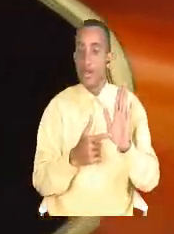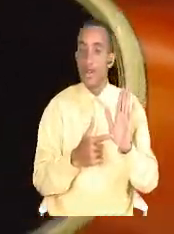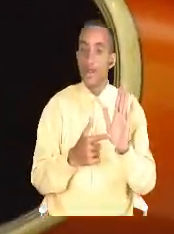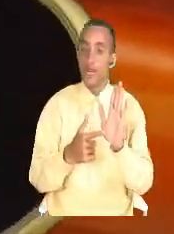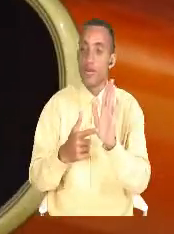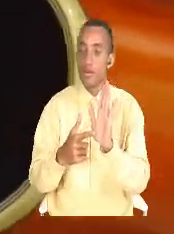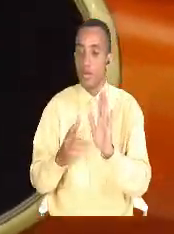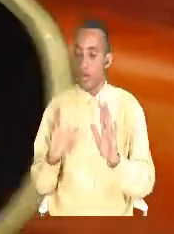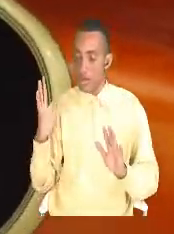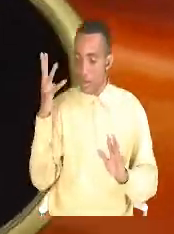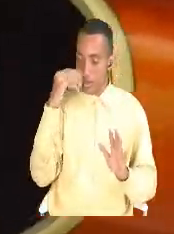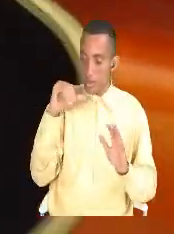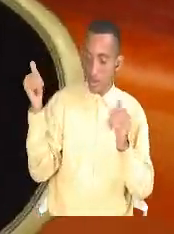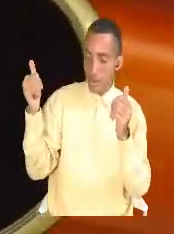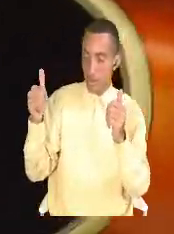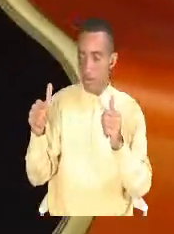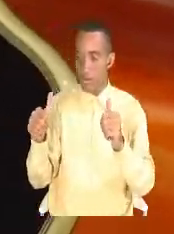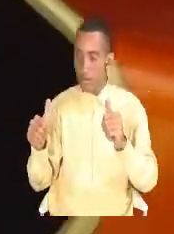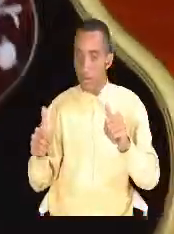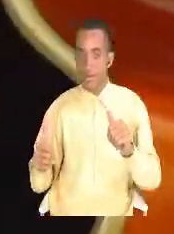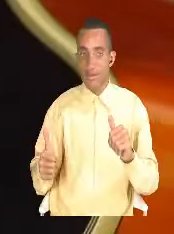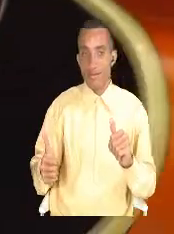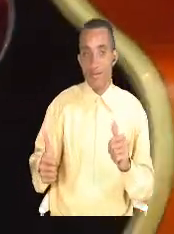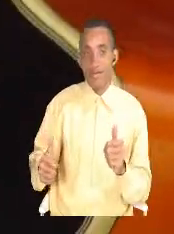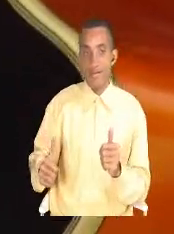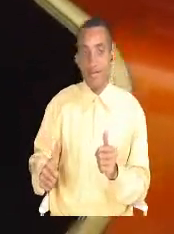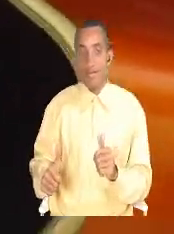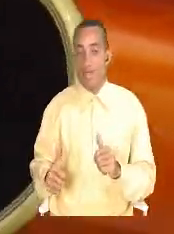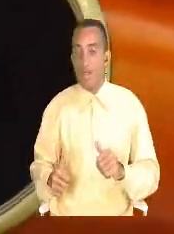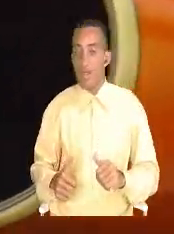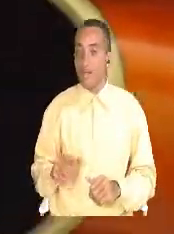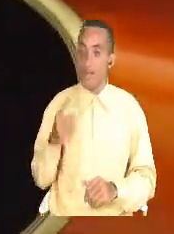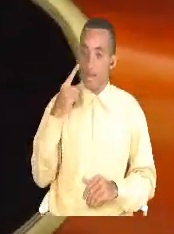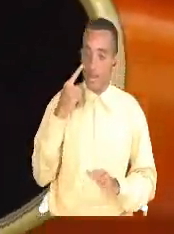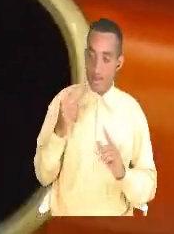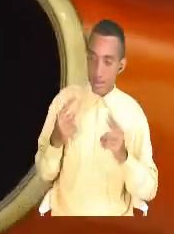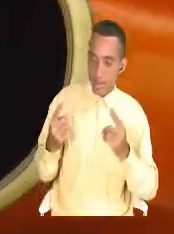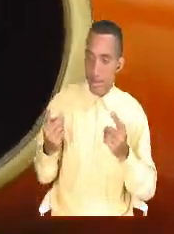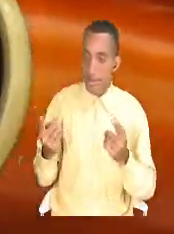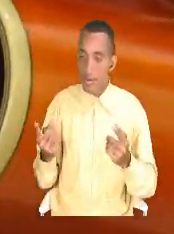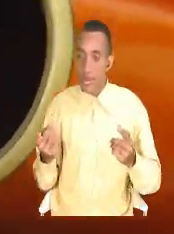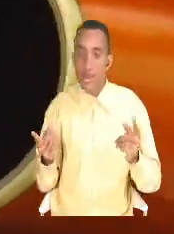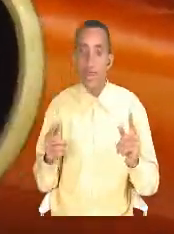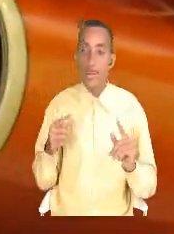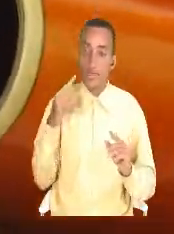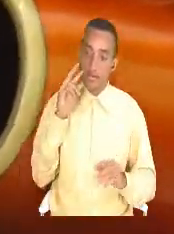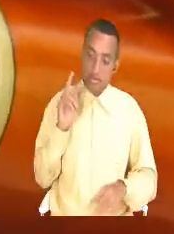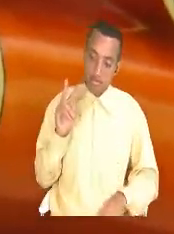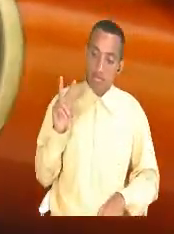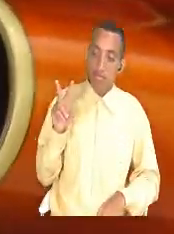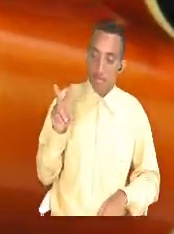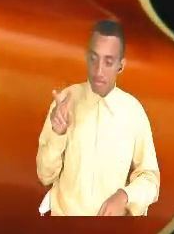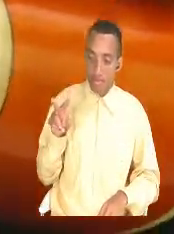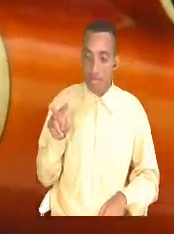mírala qué linda es, linda es, linda es, y se le ve, se le